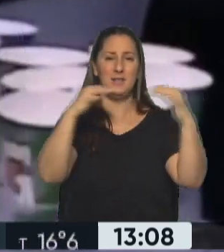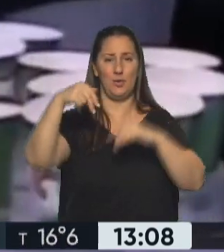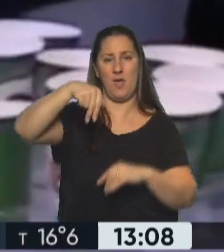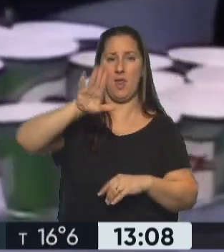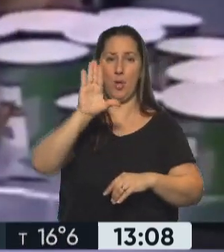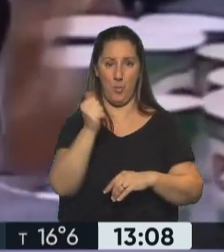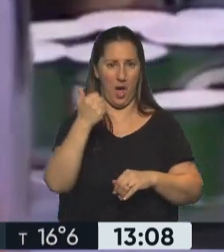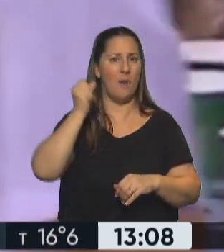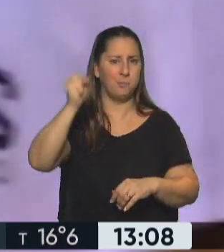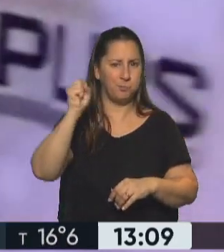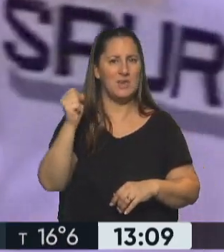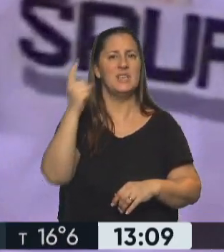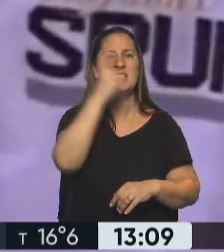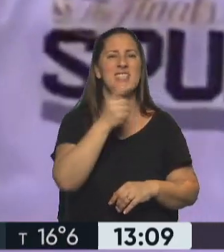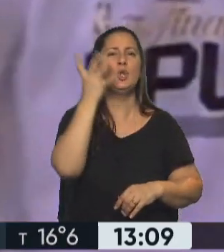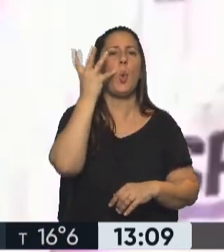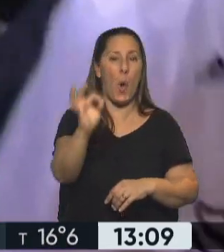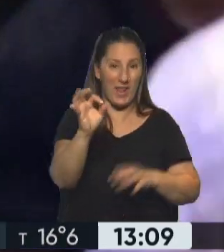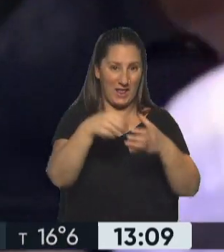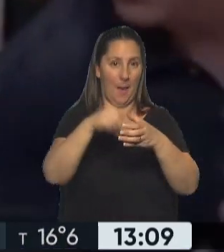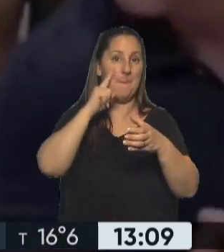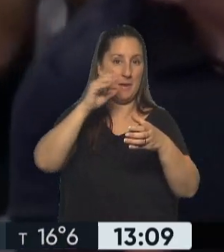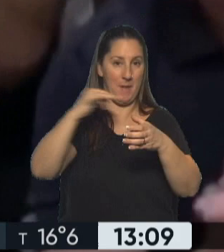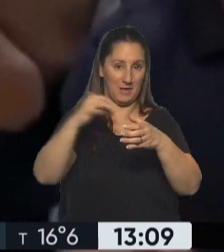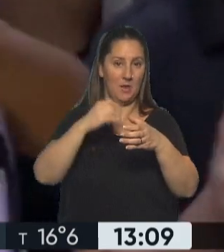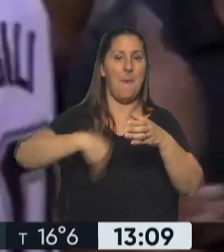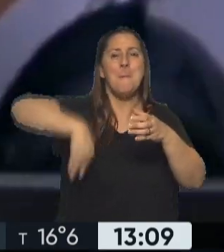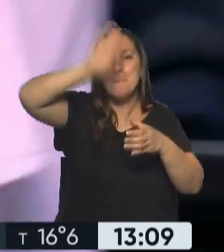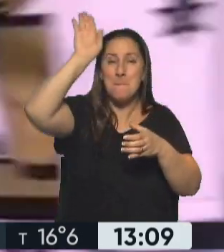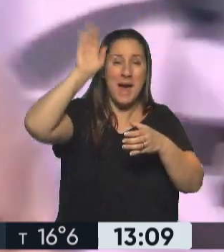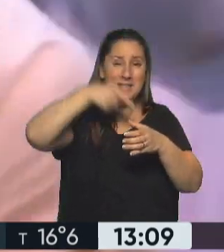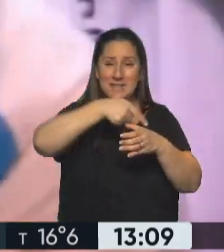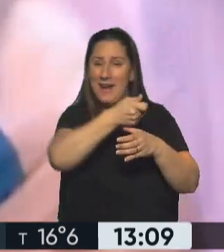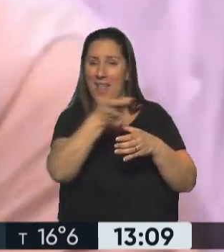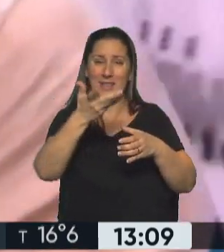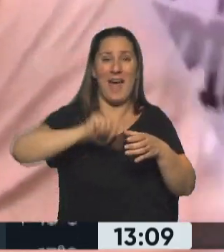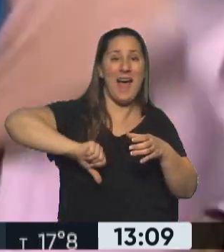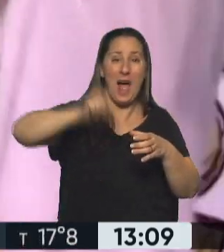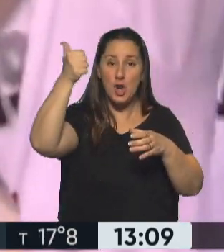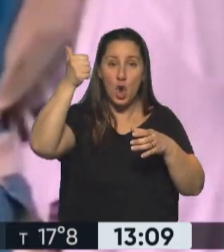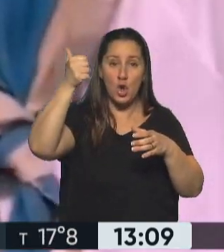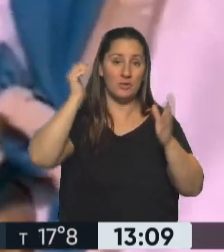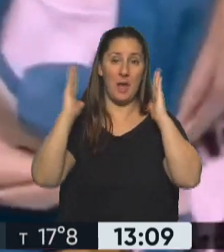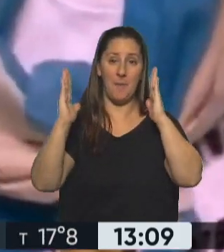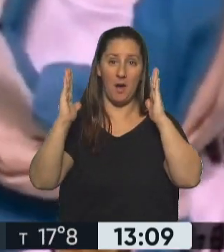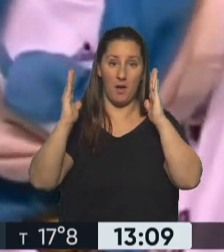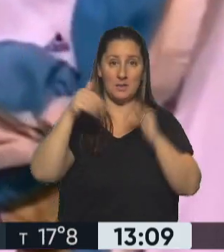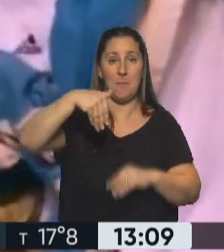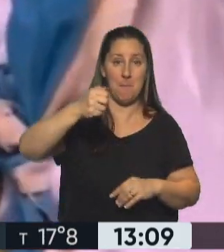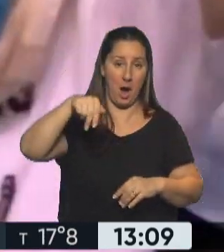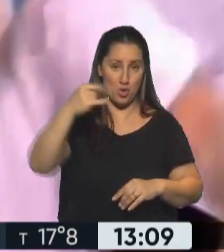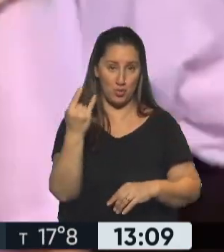Son 140 jugadores. De los 140, el que más partidos ganó en etapa regular es Emmanuel